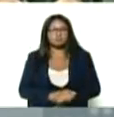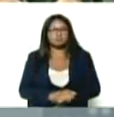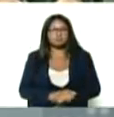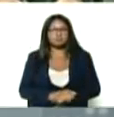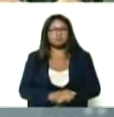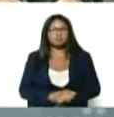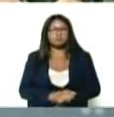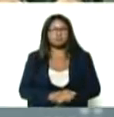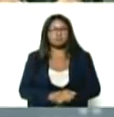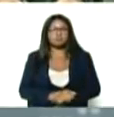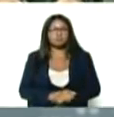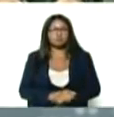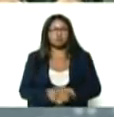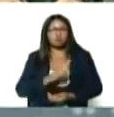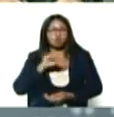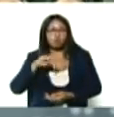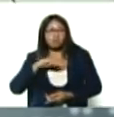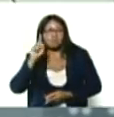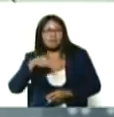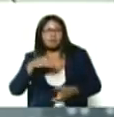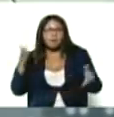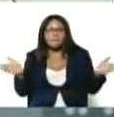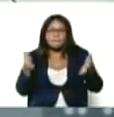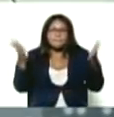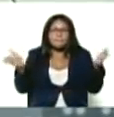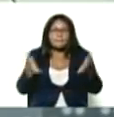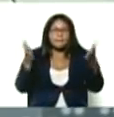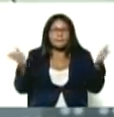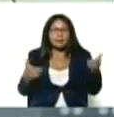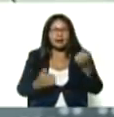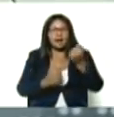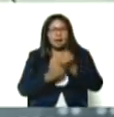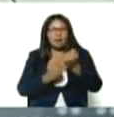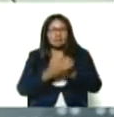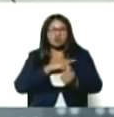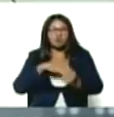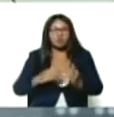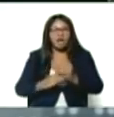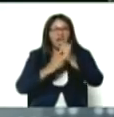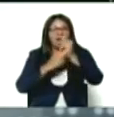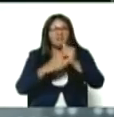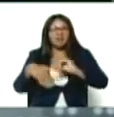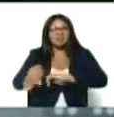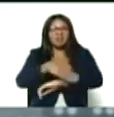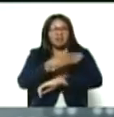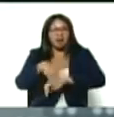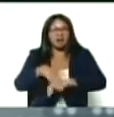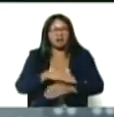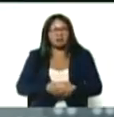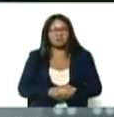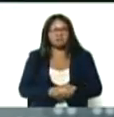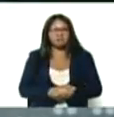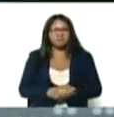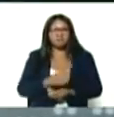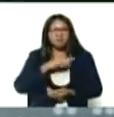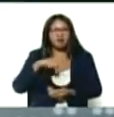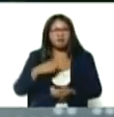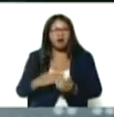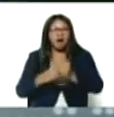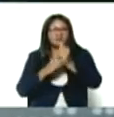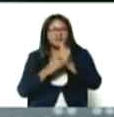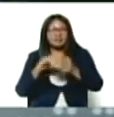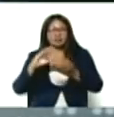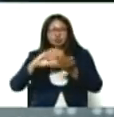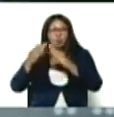especiales. Solo tenemos que motivar en las bases, motivar con nuestros jefes y jefas de calle, con nuestros jefes y jefas de